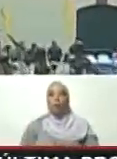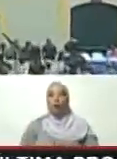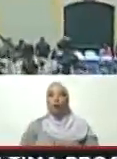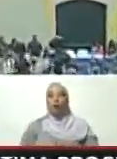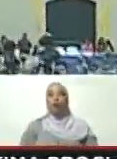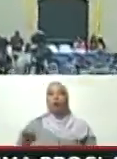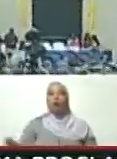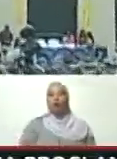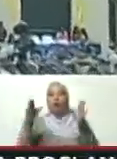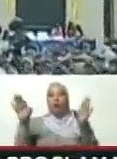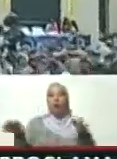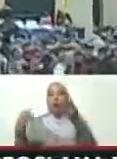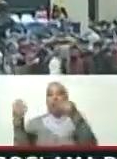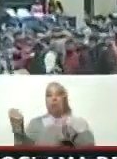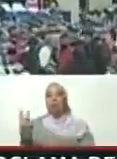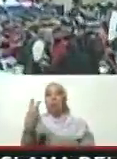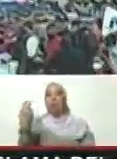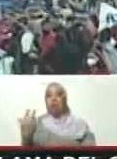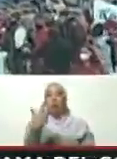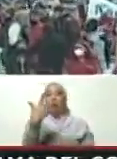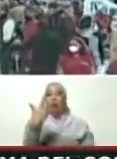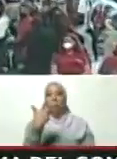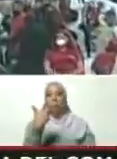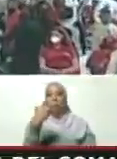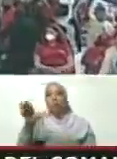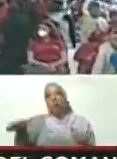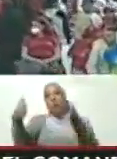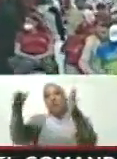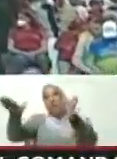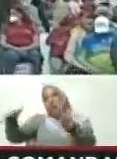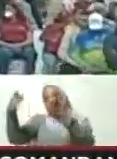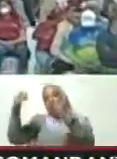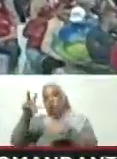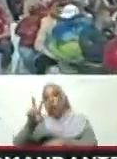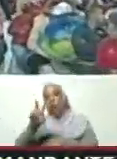Casalta 1, Casalta 2, Casalta 3,